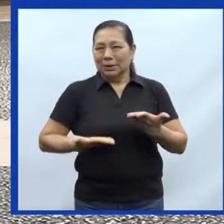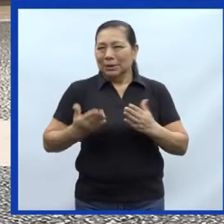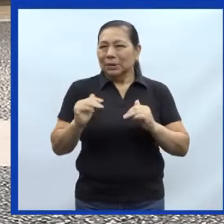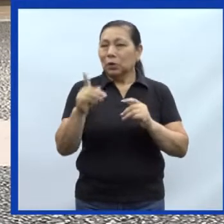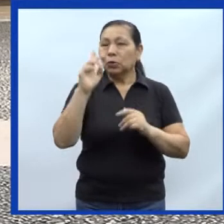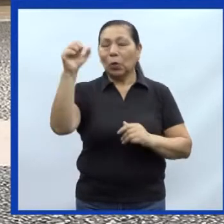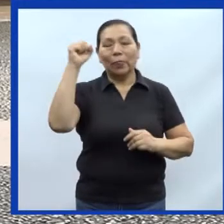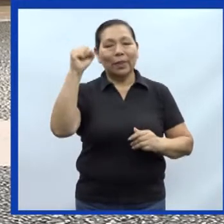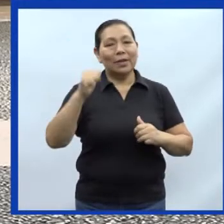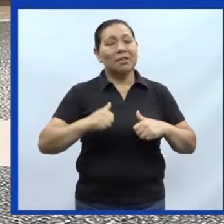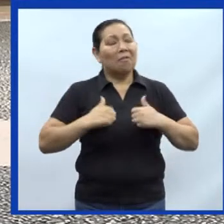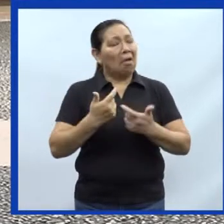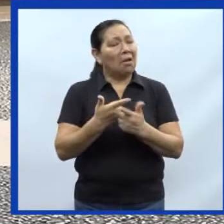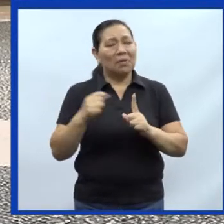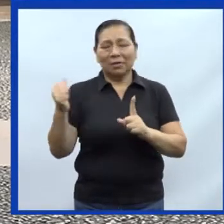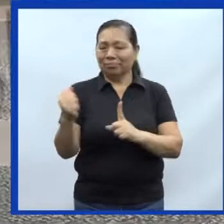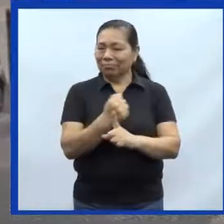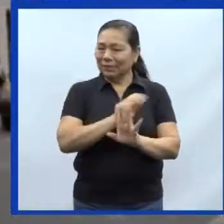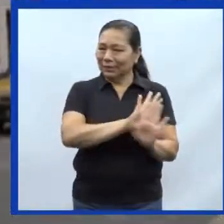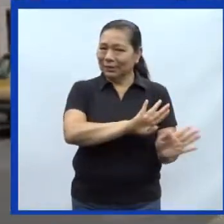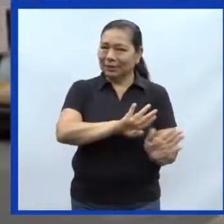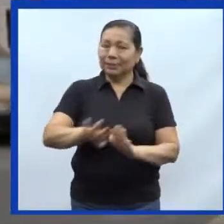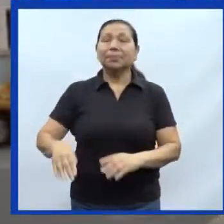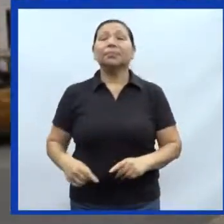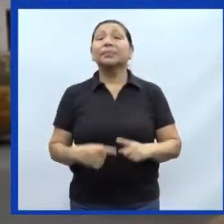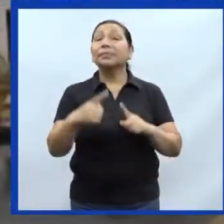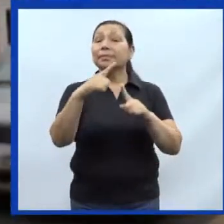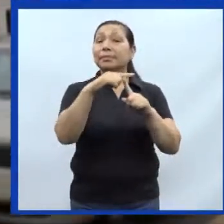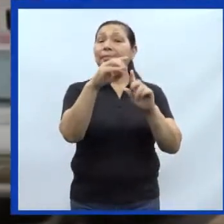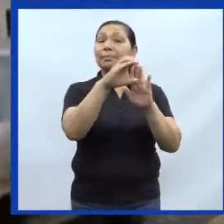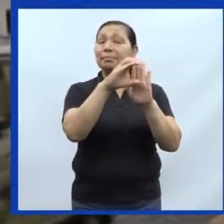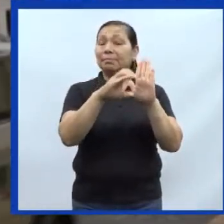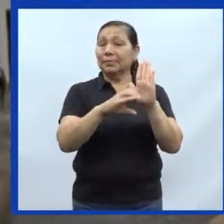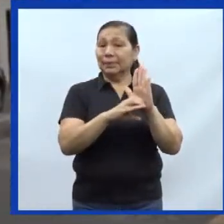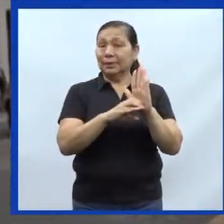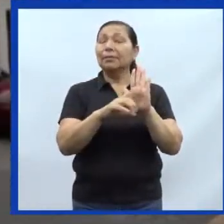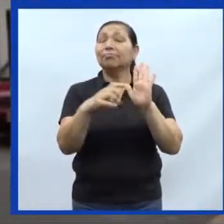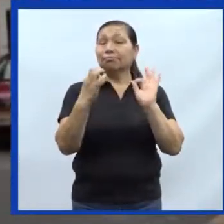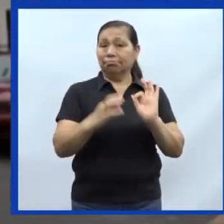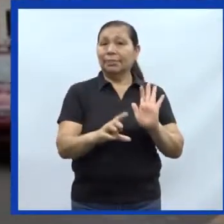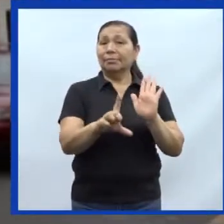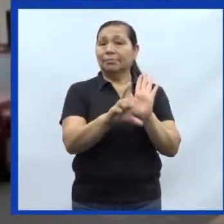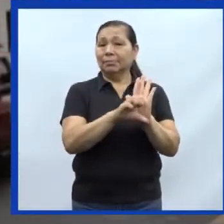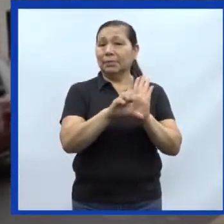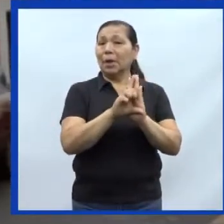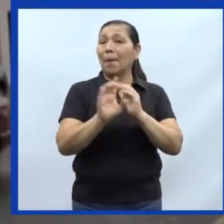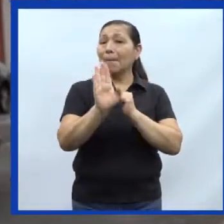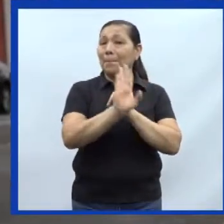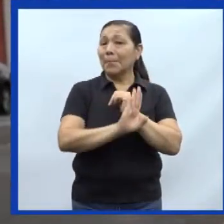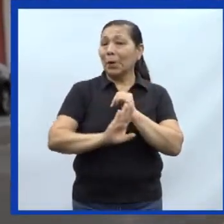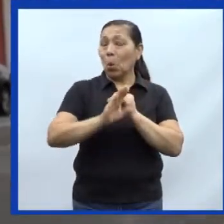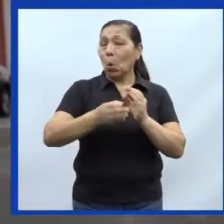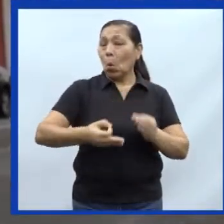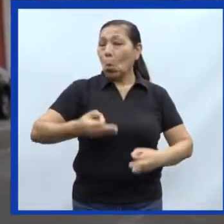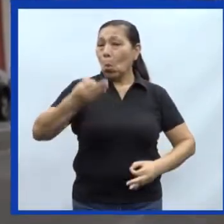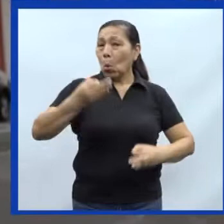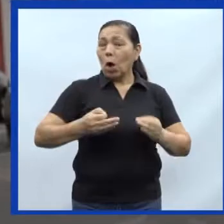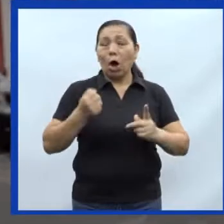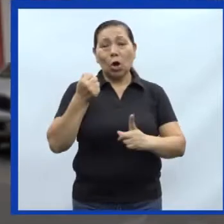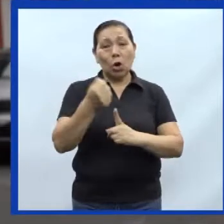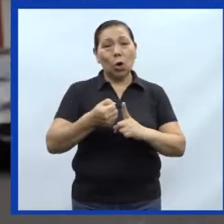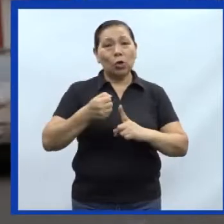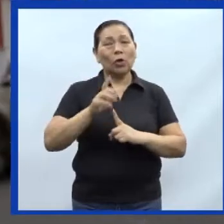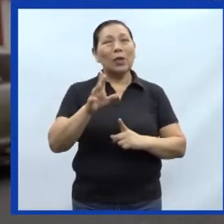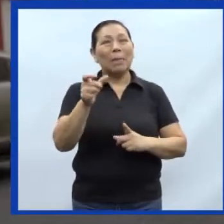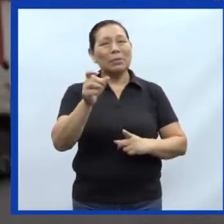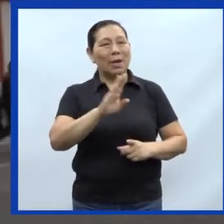del derecho de una vida libre de violencia. El Tribunal Constitucional ratifica la legalidad de las medidas de protección judicial para mujeres en contra de